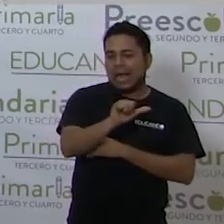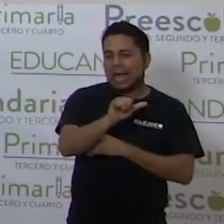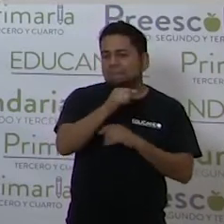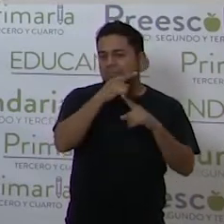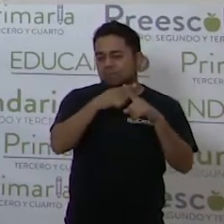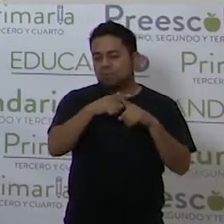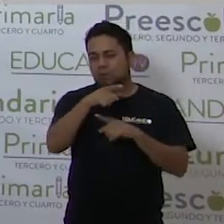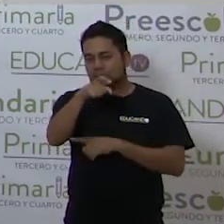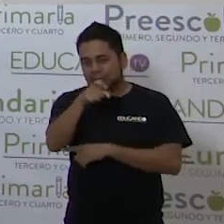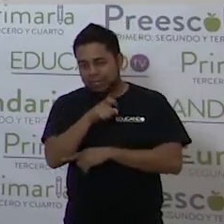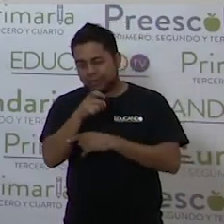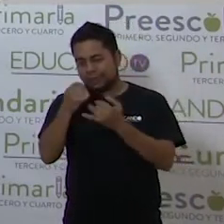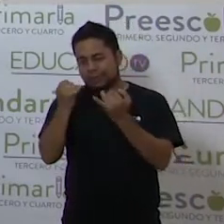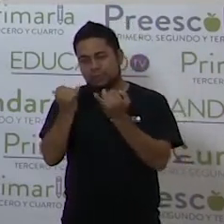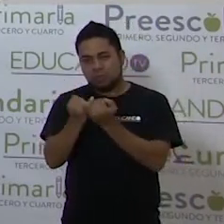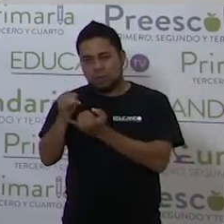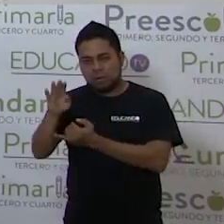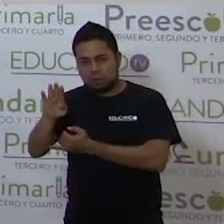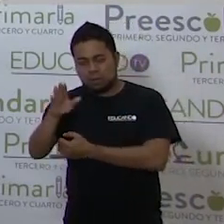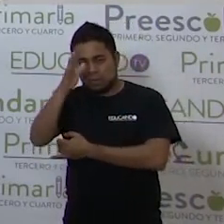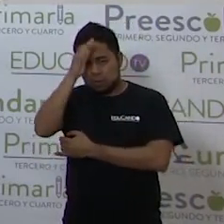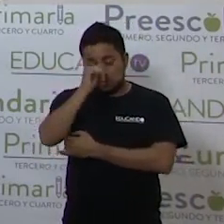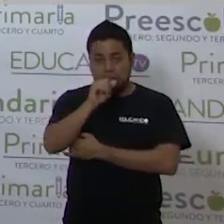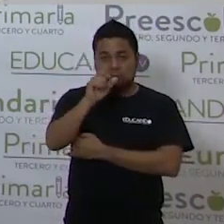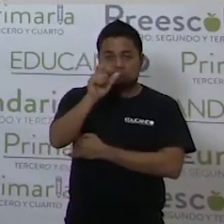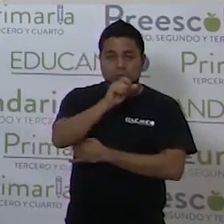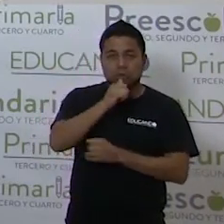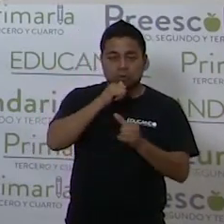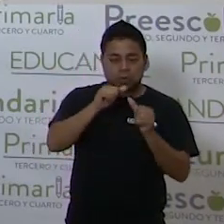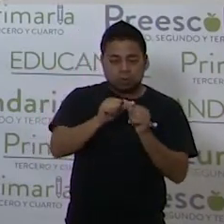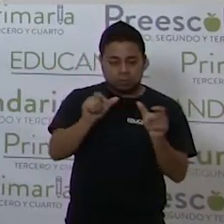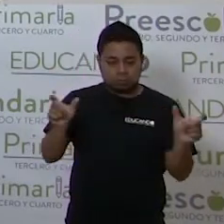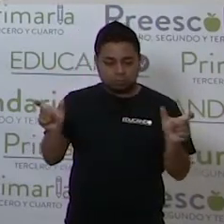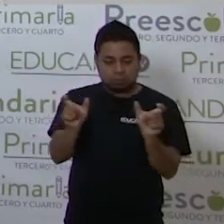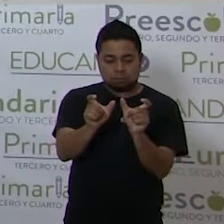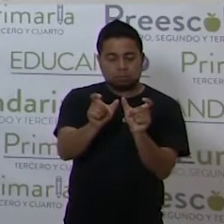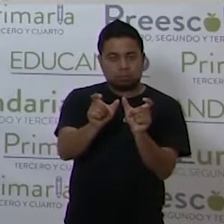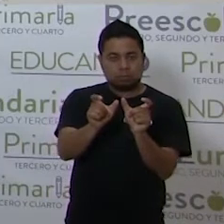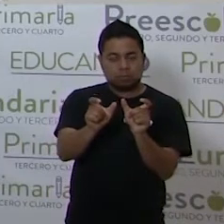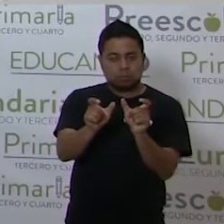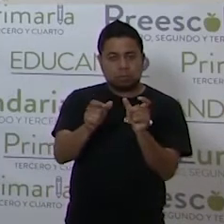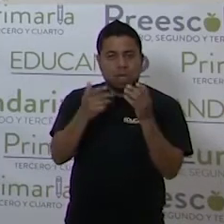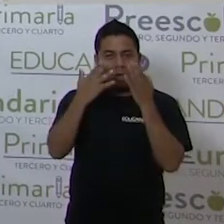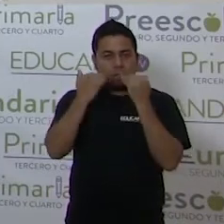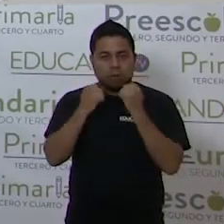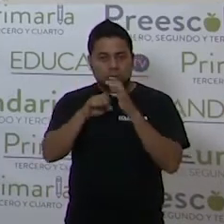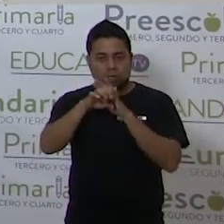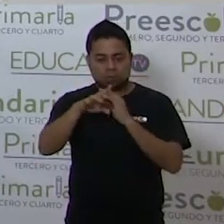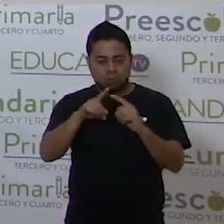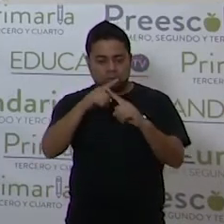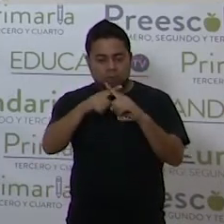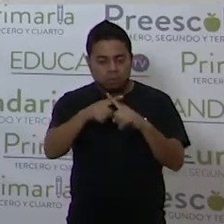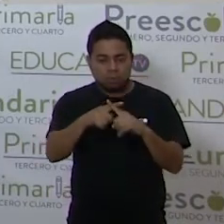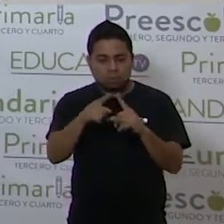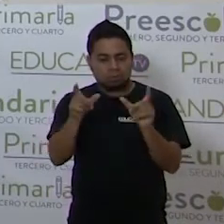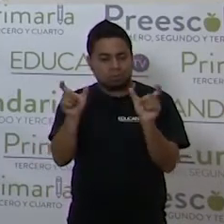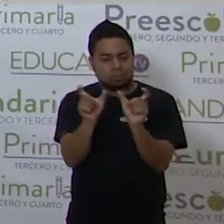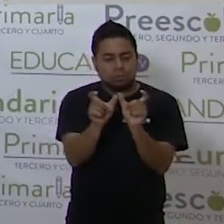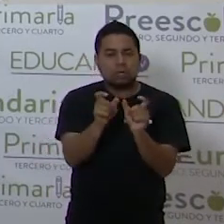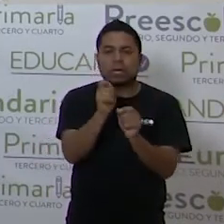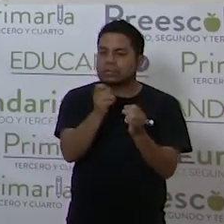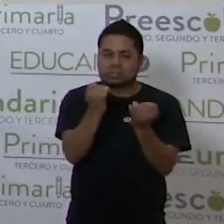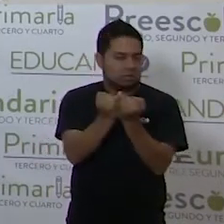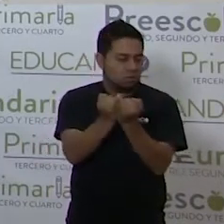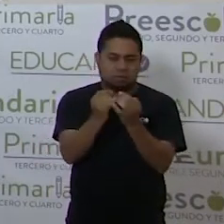vamos a recordar que cuando dos letras están juntas aunque no aparezca el signo de x está indicándonos que vamos a